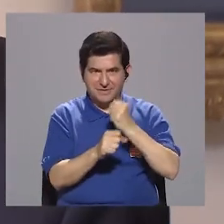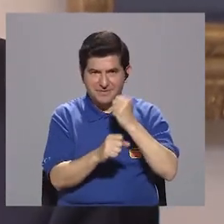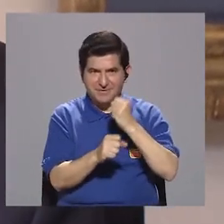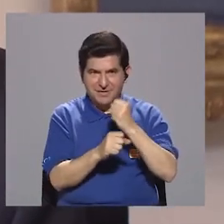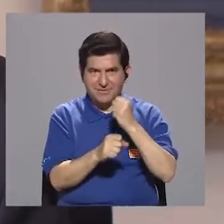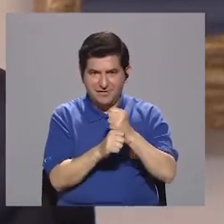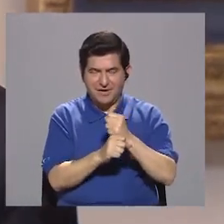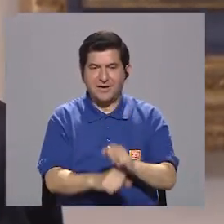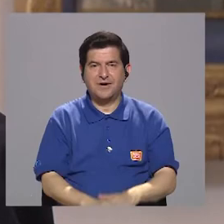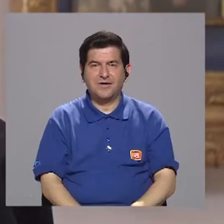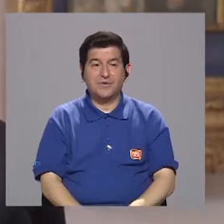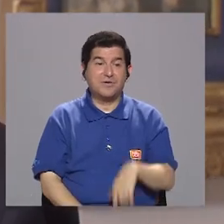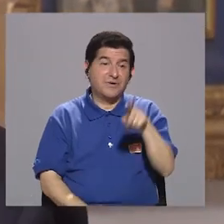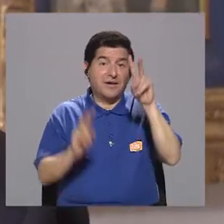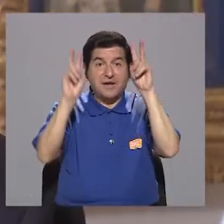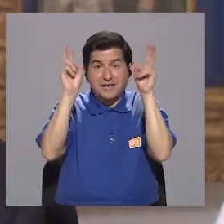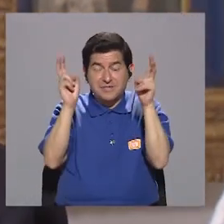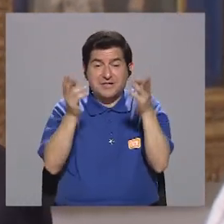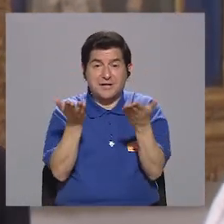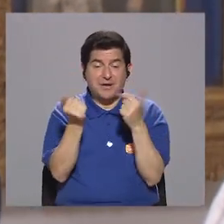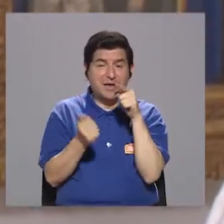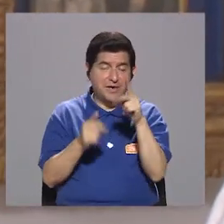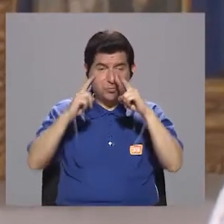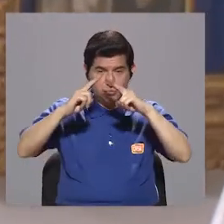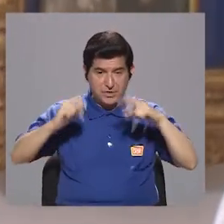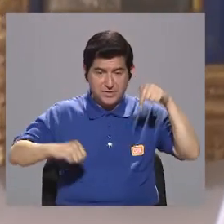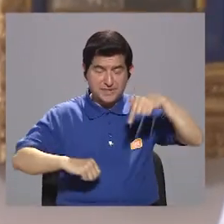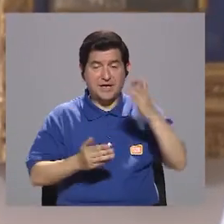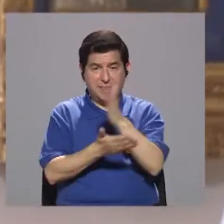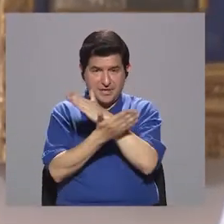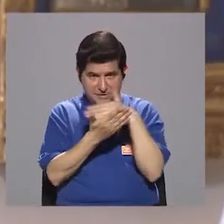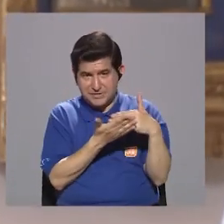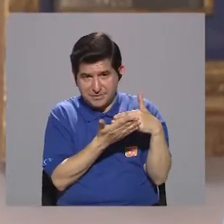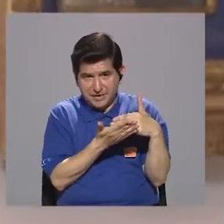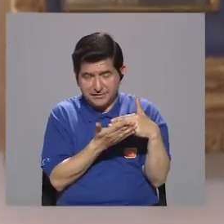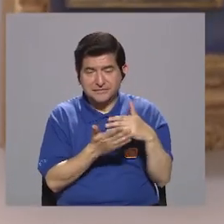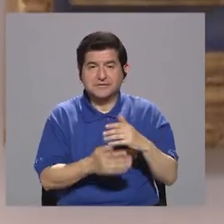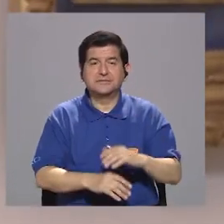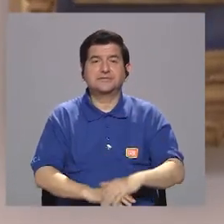de él, que ese es el tema creo, ¿sí?, que quería usted tratar en esta parte,